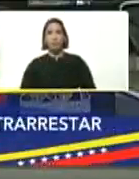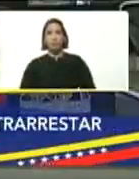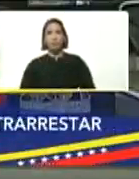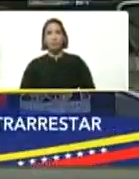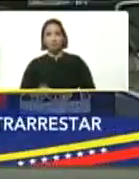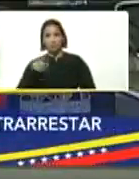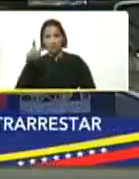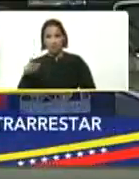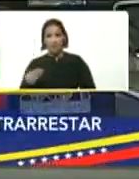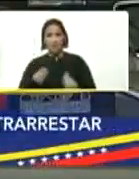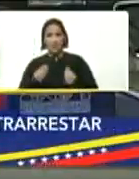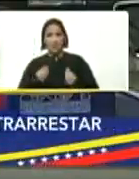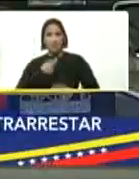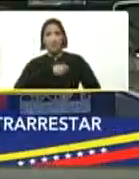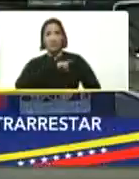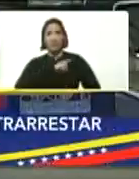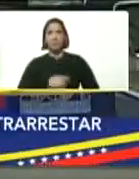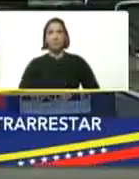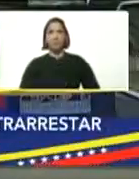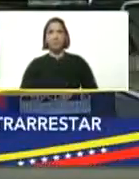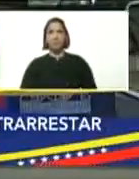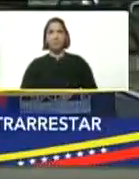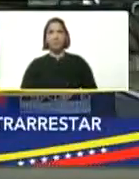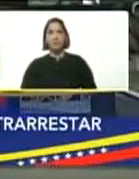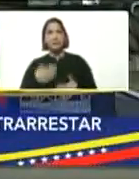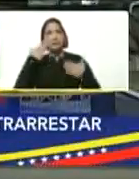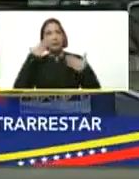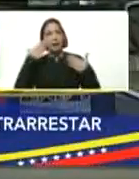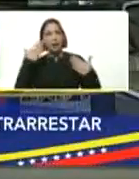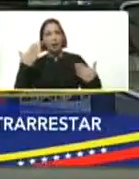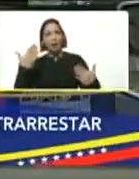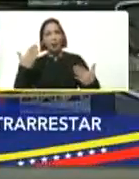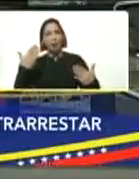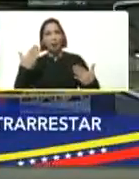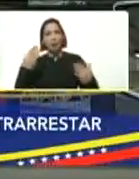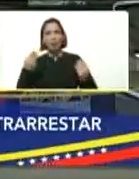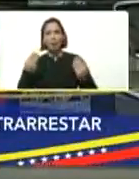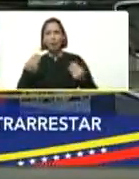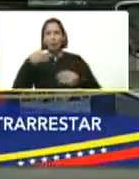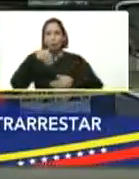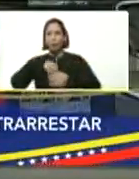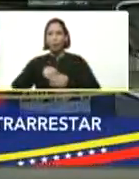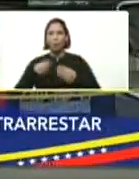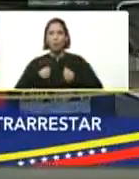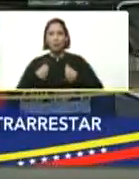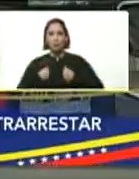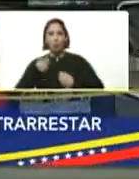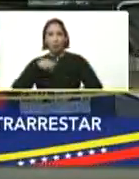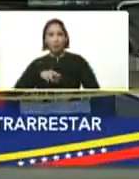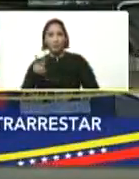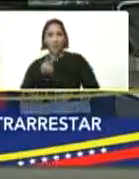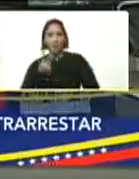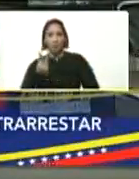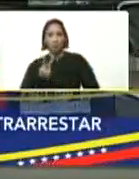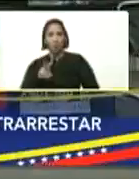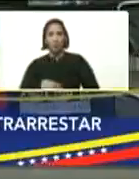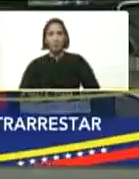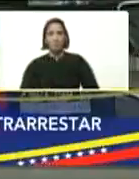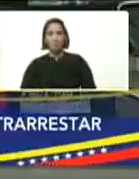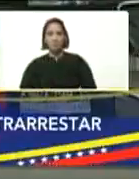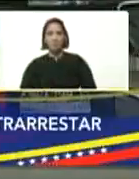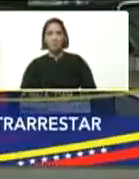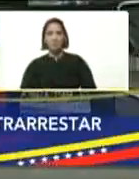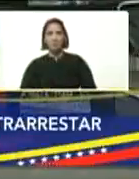vasco. Es de origen vasco, sí. Eneco, bueno, un saludo para Eneco. Eneco. Vivió mucho tiempo aquí en Venezuela. Vivió, sí, claro. Eneco era el ilustrador de